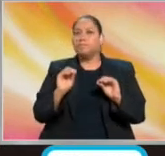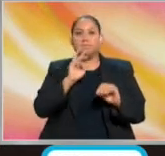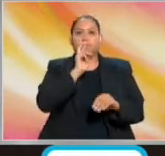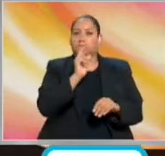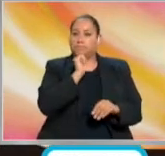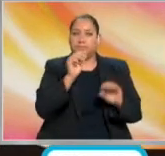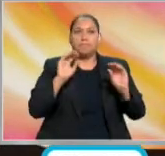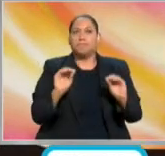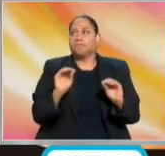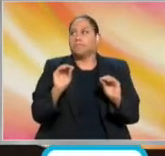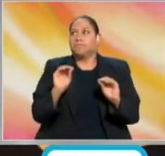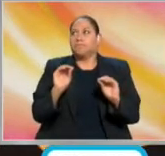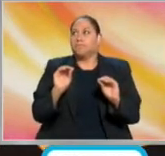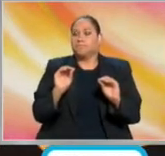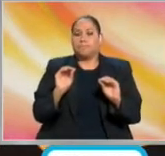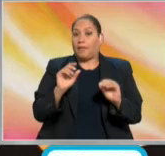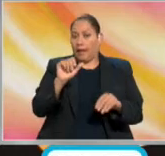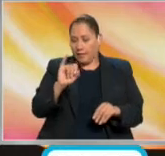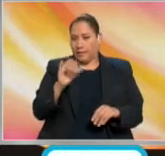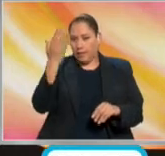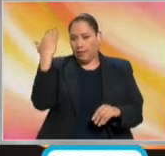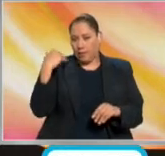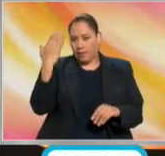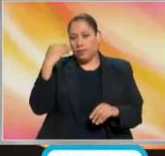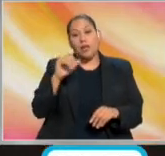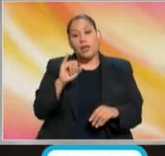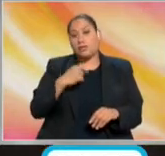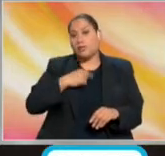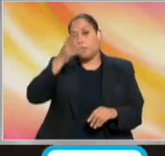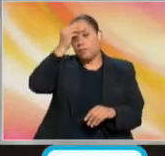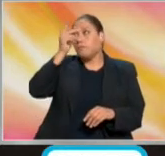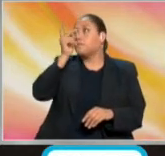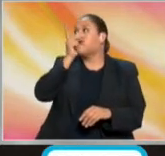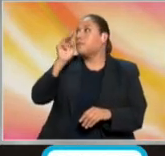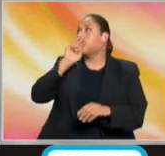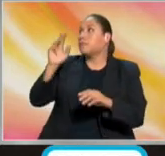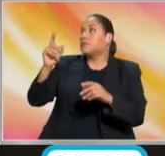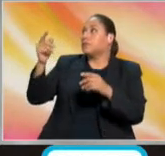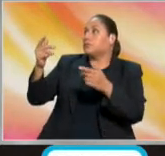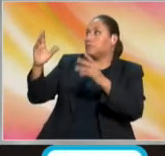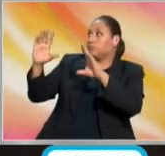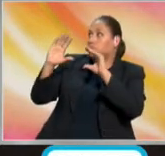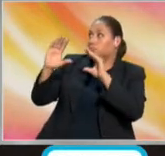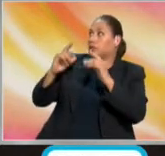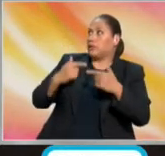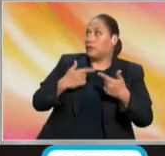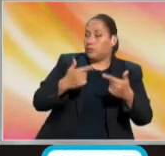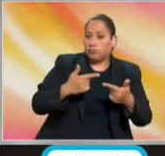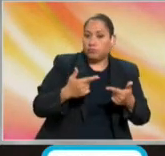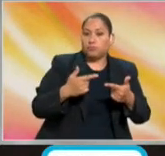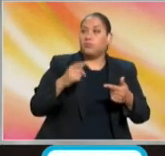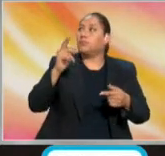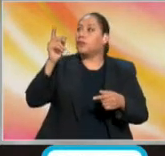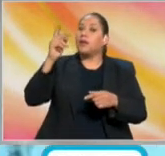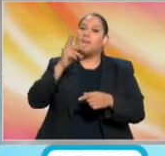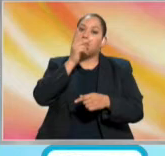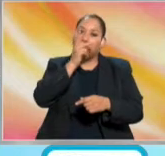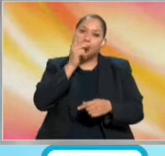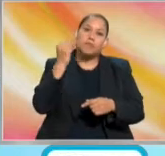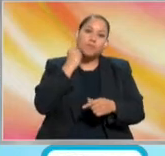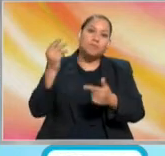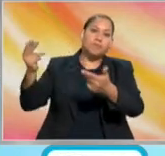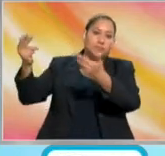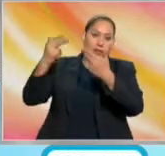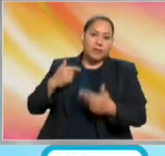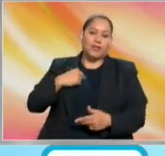educación tradicional. No tenías opción. No, en donde así lo aprendí de mi papá, de generación en generación. Se repetía mucho, mi papá es abogado, el que